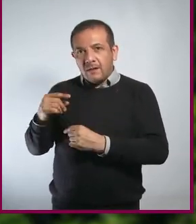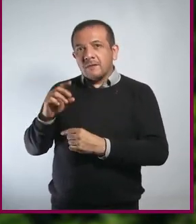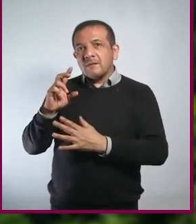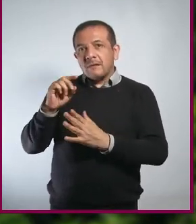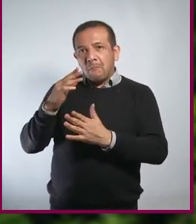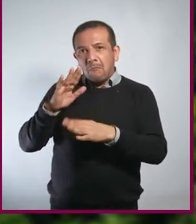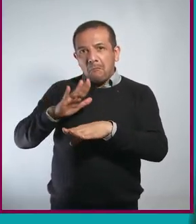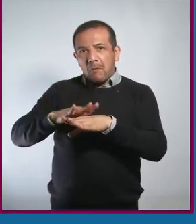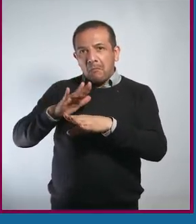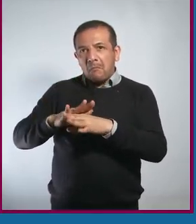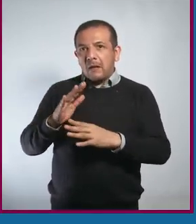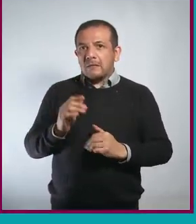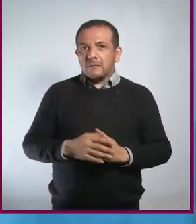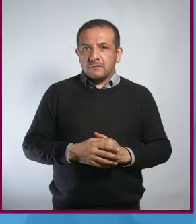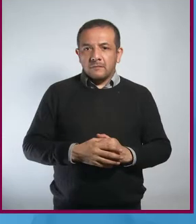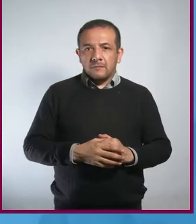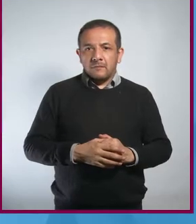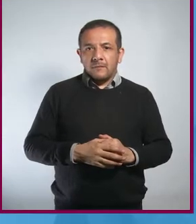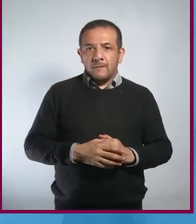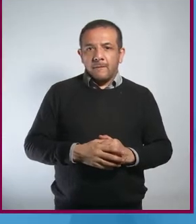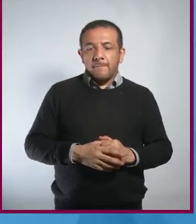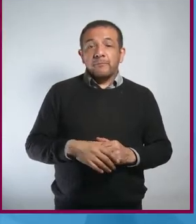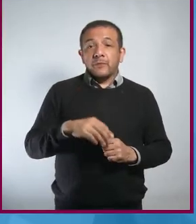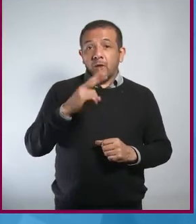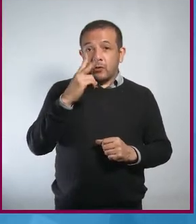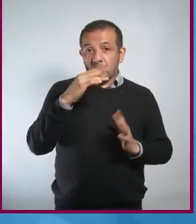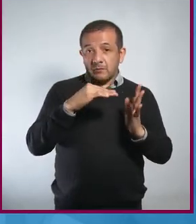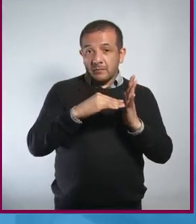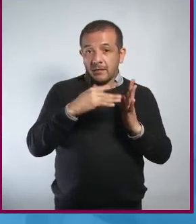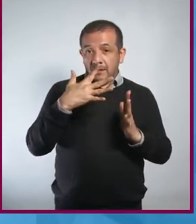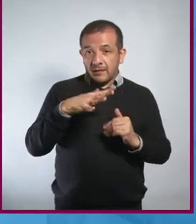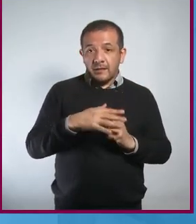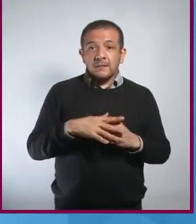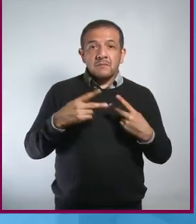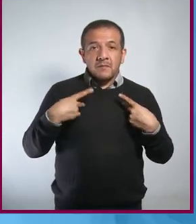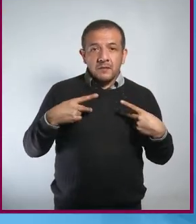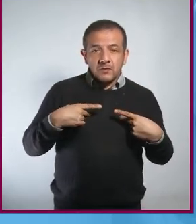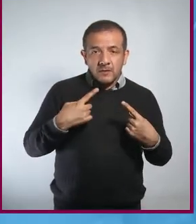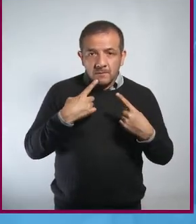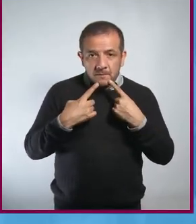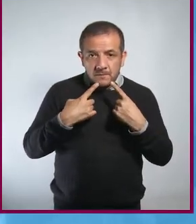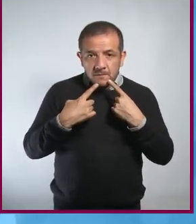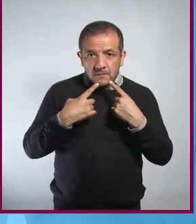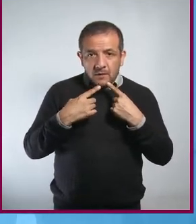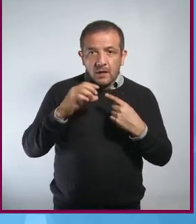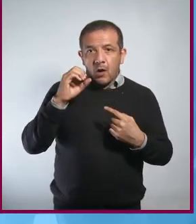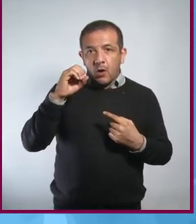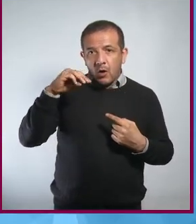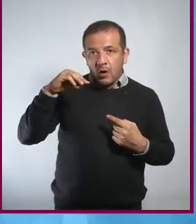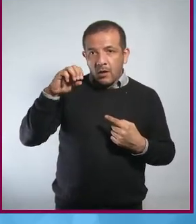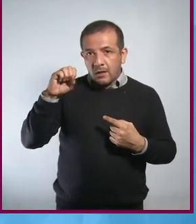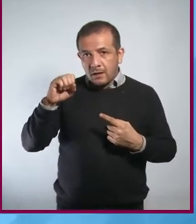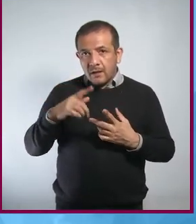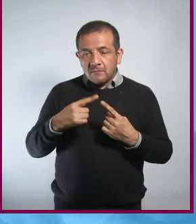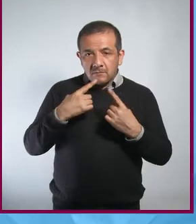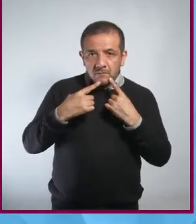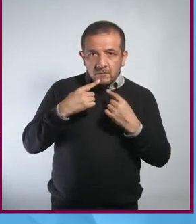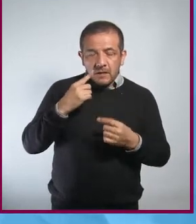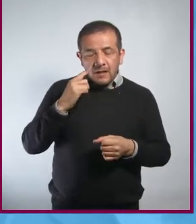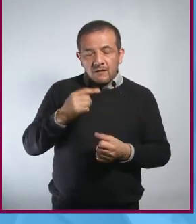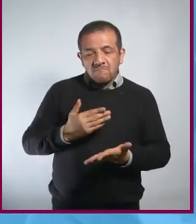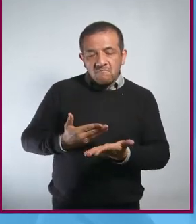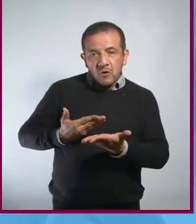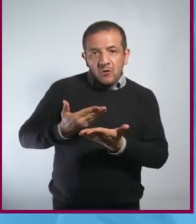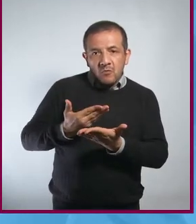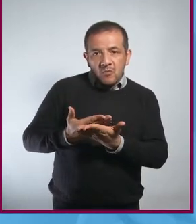cápsula. En el año 2010, el grupo de expertos de dengue de la Organización Mundial de la Salud propuso